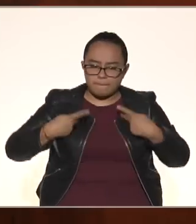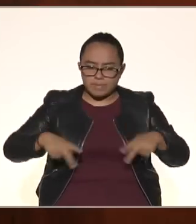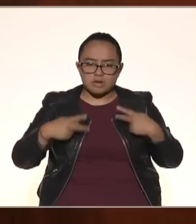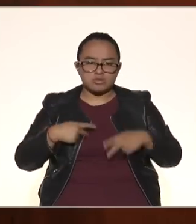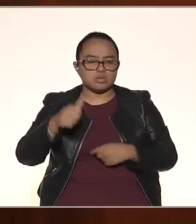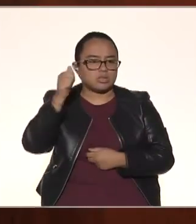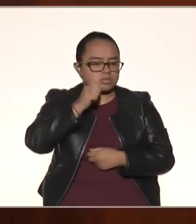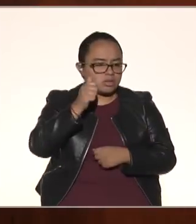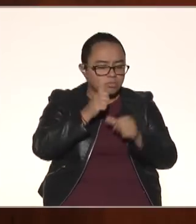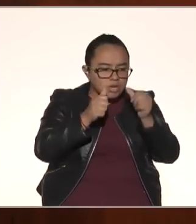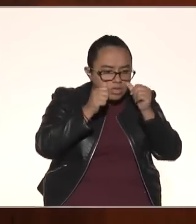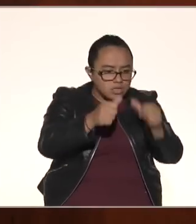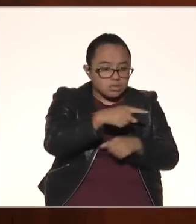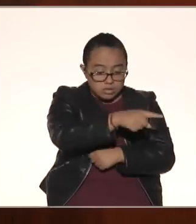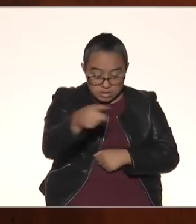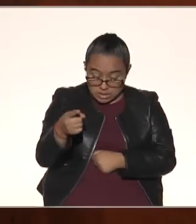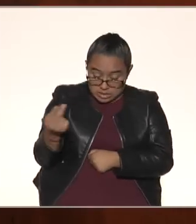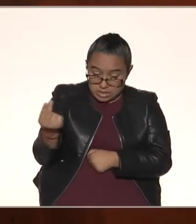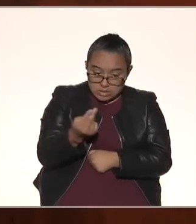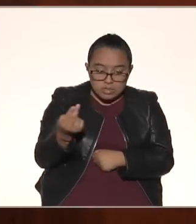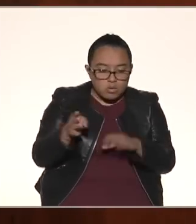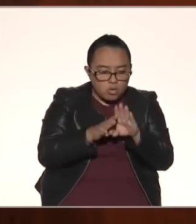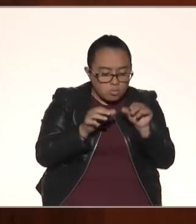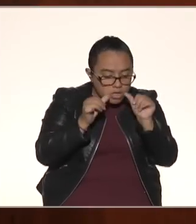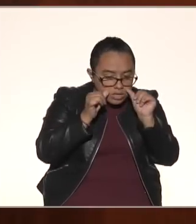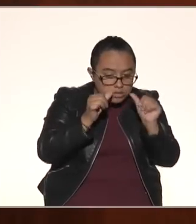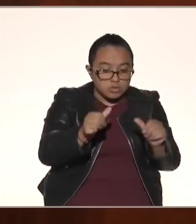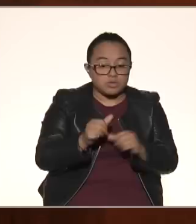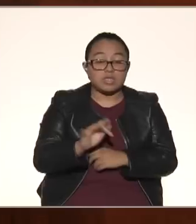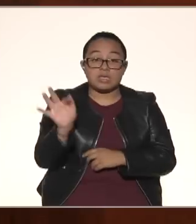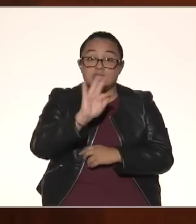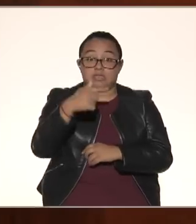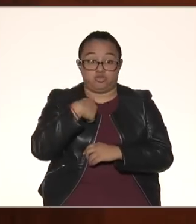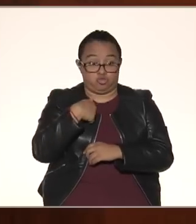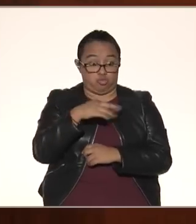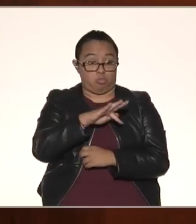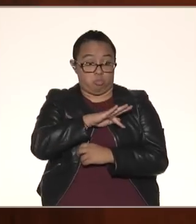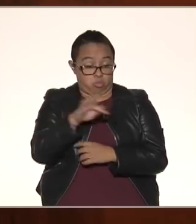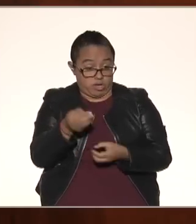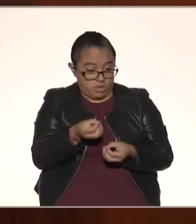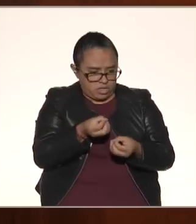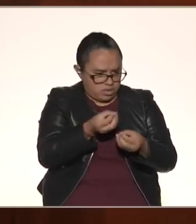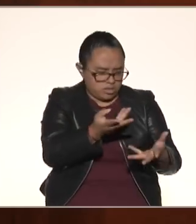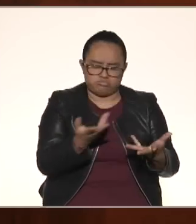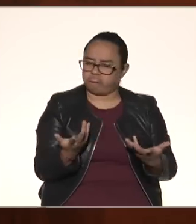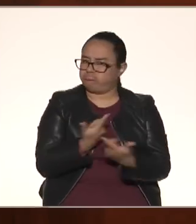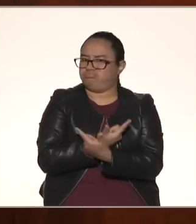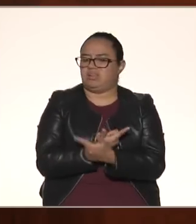pendiente de lo que los demás necesitan y si nosotros lo podemos dar, entregar.